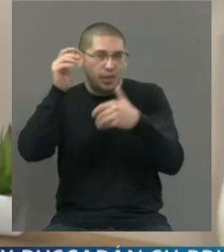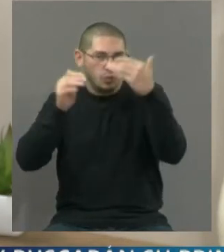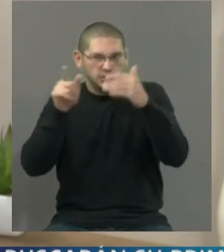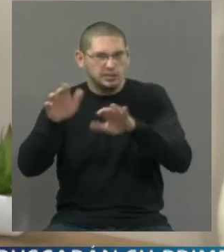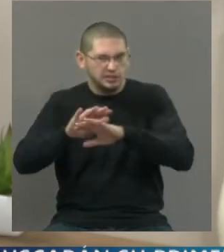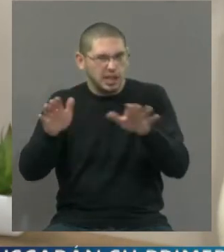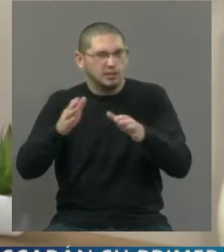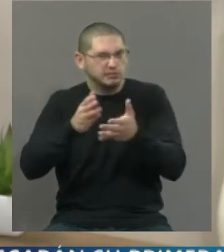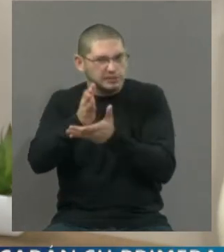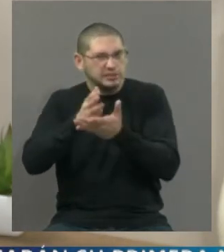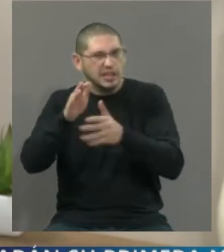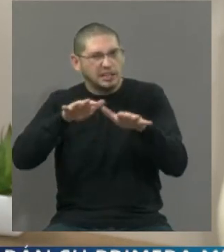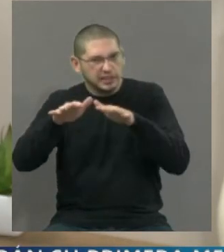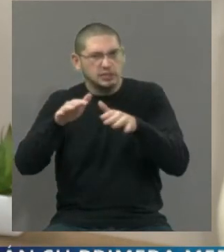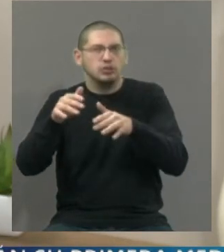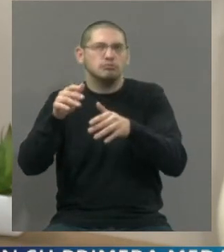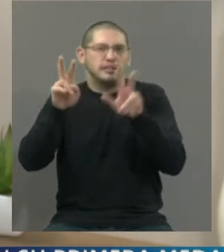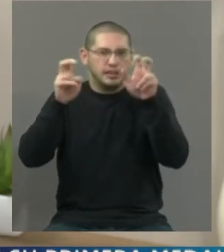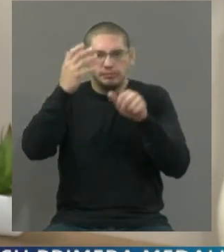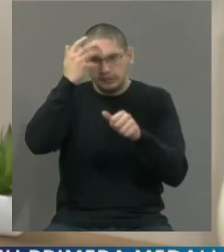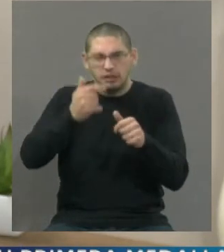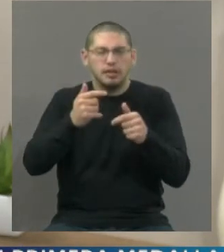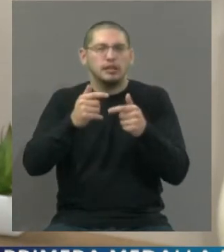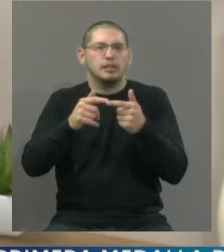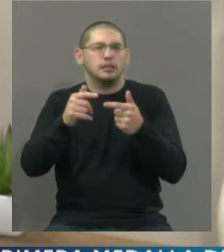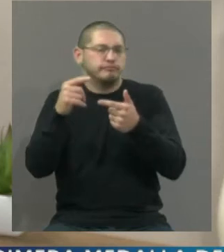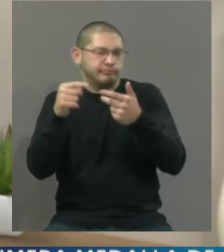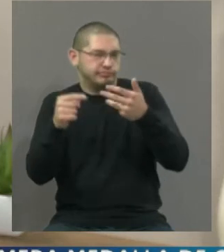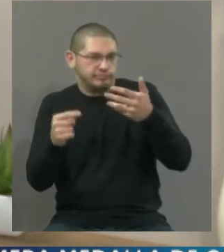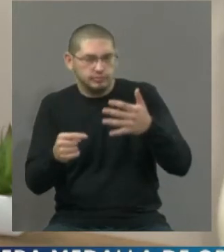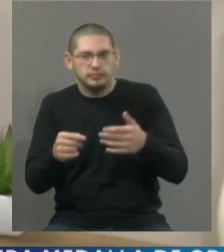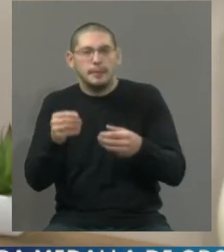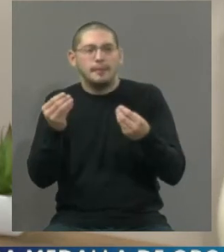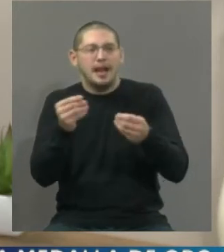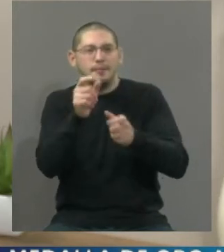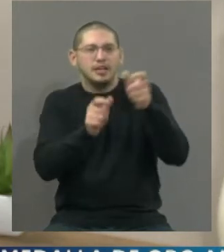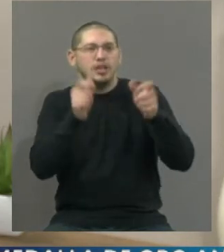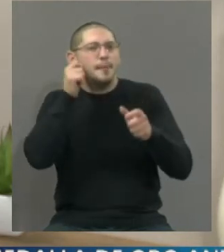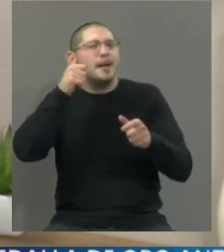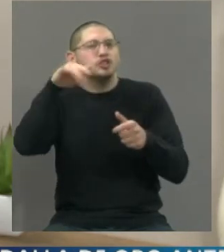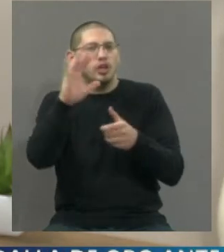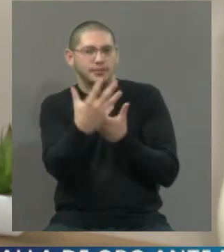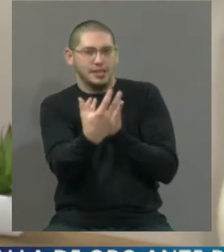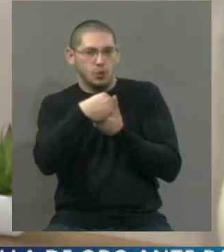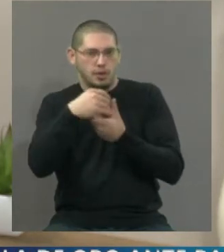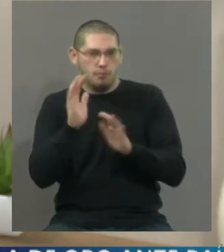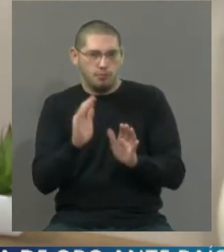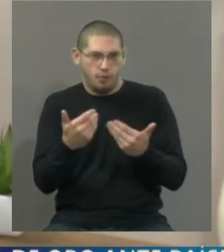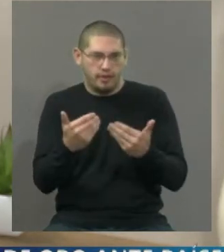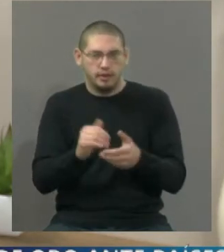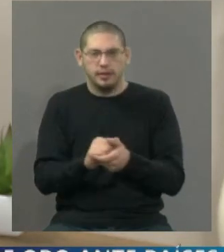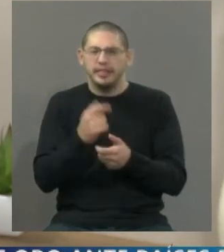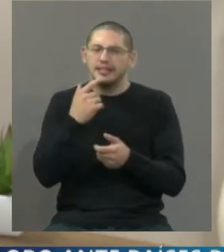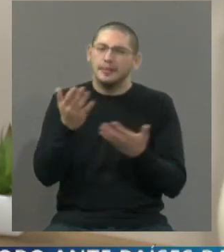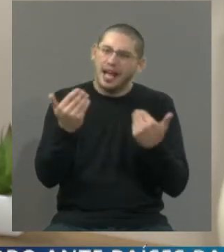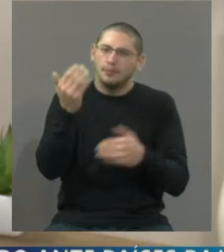acciones relacionadas con esto, con San Martín, con ballet y estas cuestiones para incluir a los adultos mayores, y me dice, che, hagamos